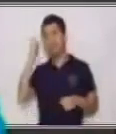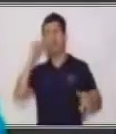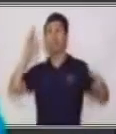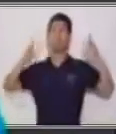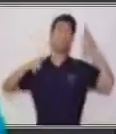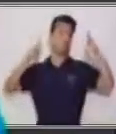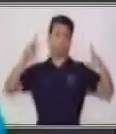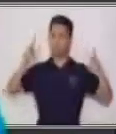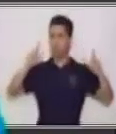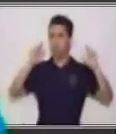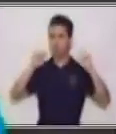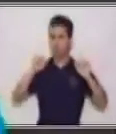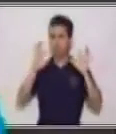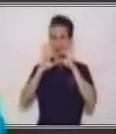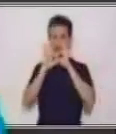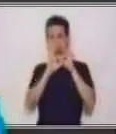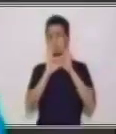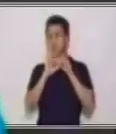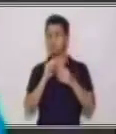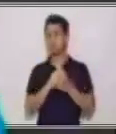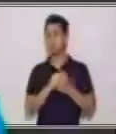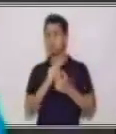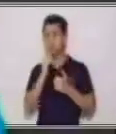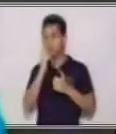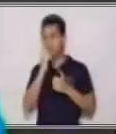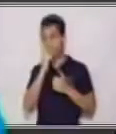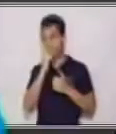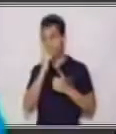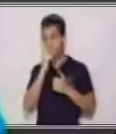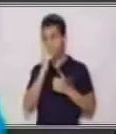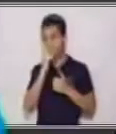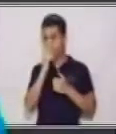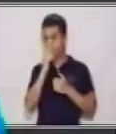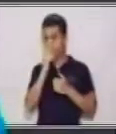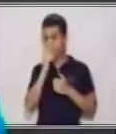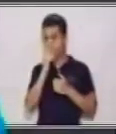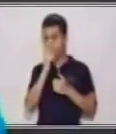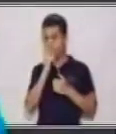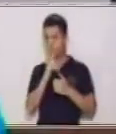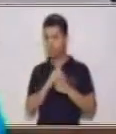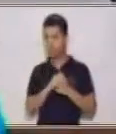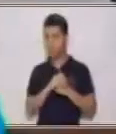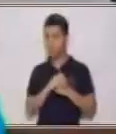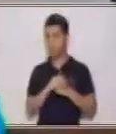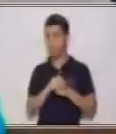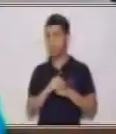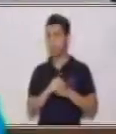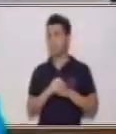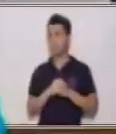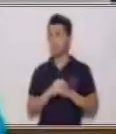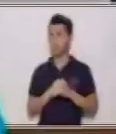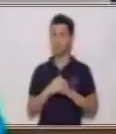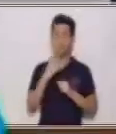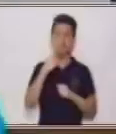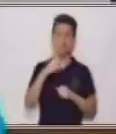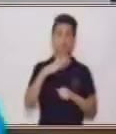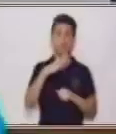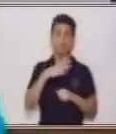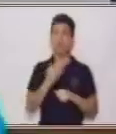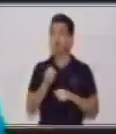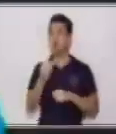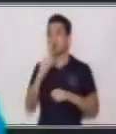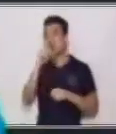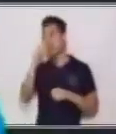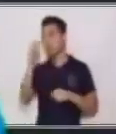vamos a colocar también acá para que lo tengas presente. Si te das cuenta, hasta está enumerado para que no te cueste al momento de